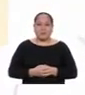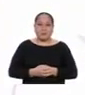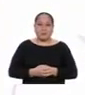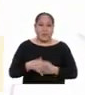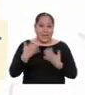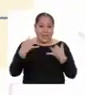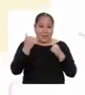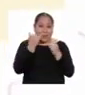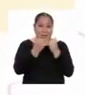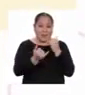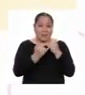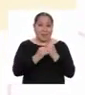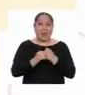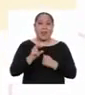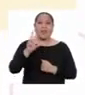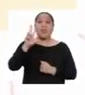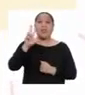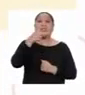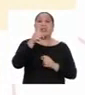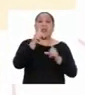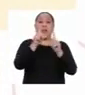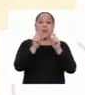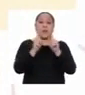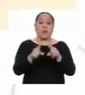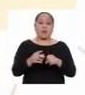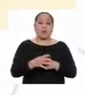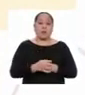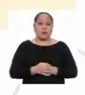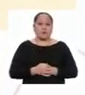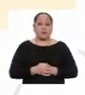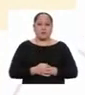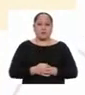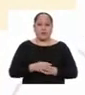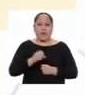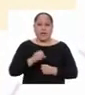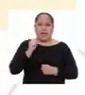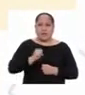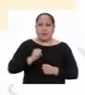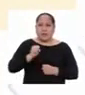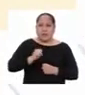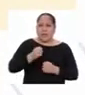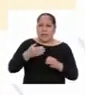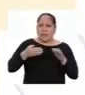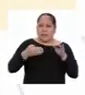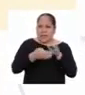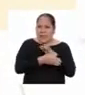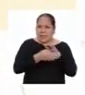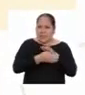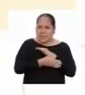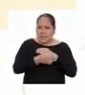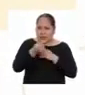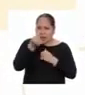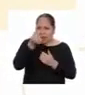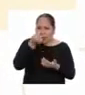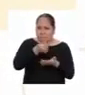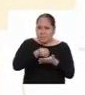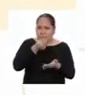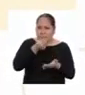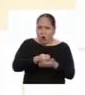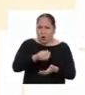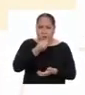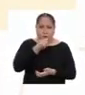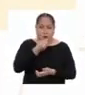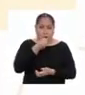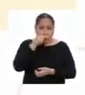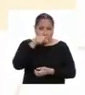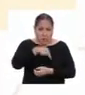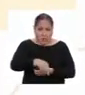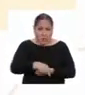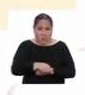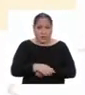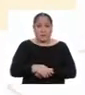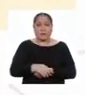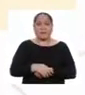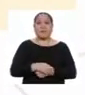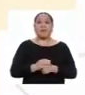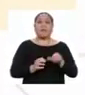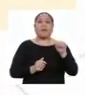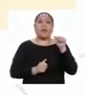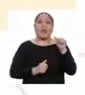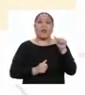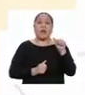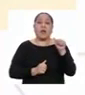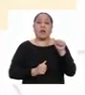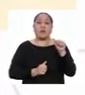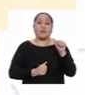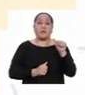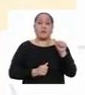Y para terminar, tercera pregunta. ¿Qué tan accesibles a la economía son los precios de la gastronomía peruana? Y las opciones de